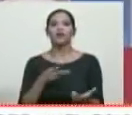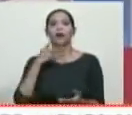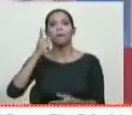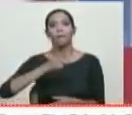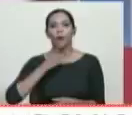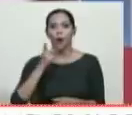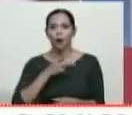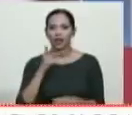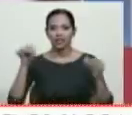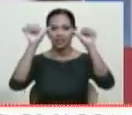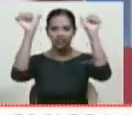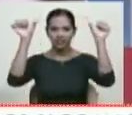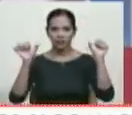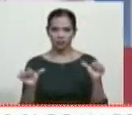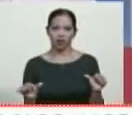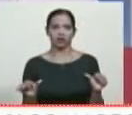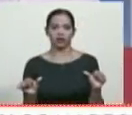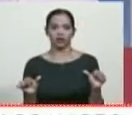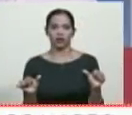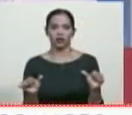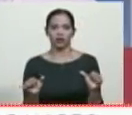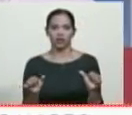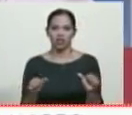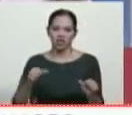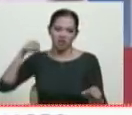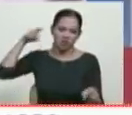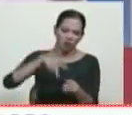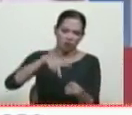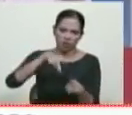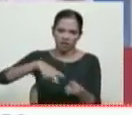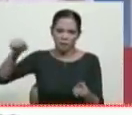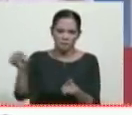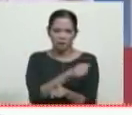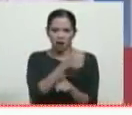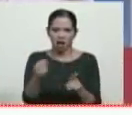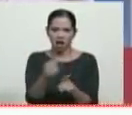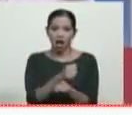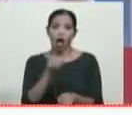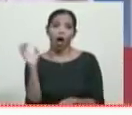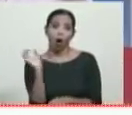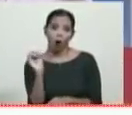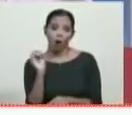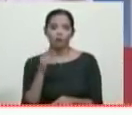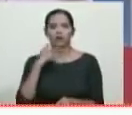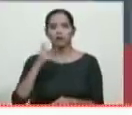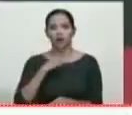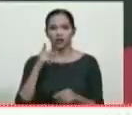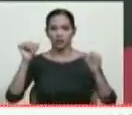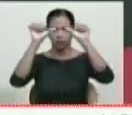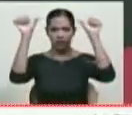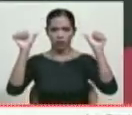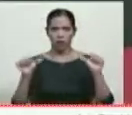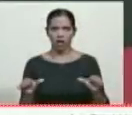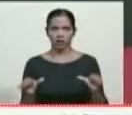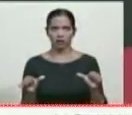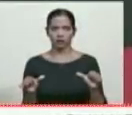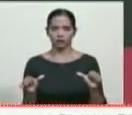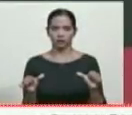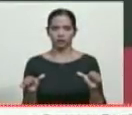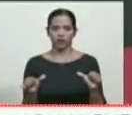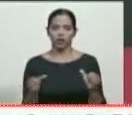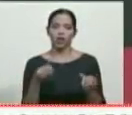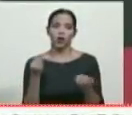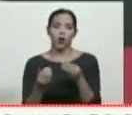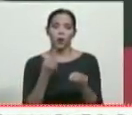política sistemática de tortura o una política sistemática de, como